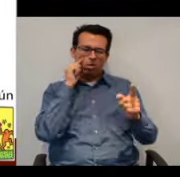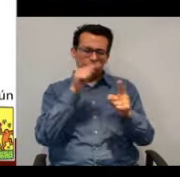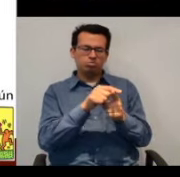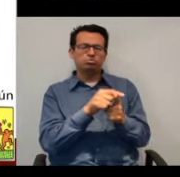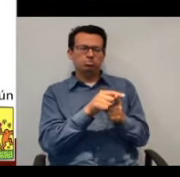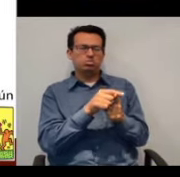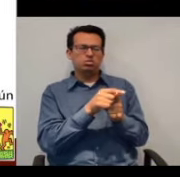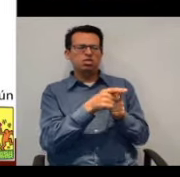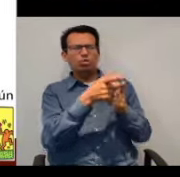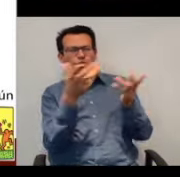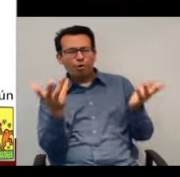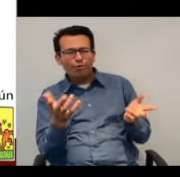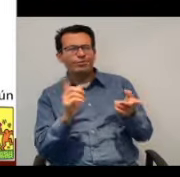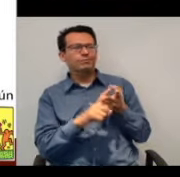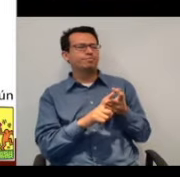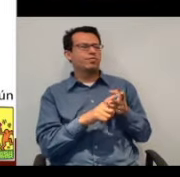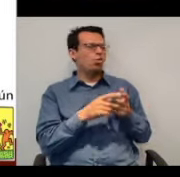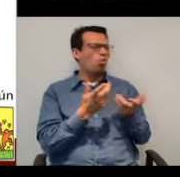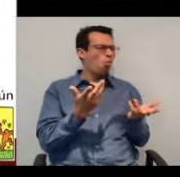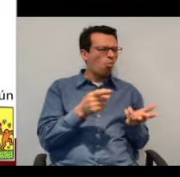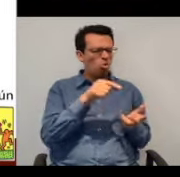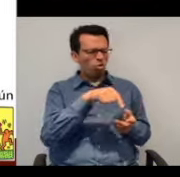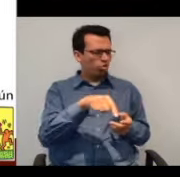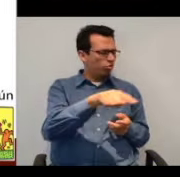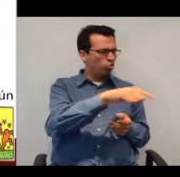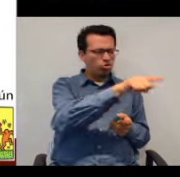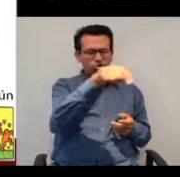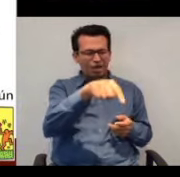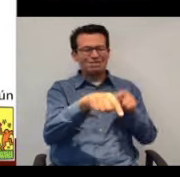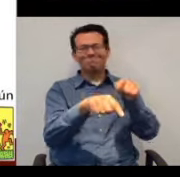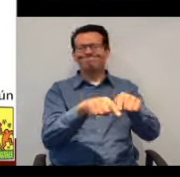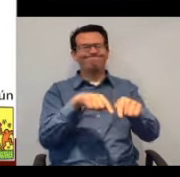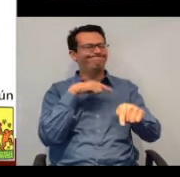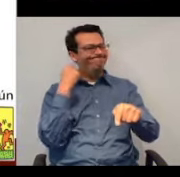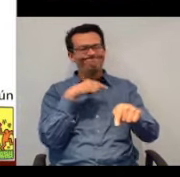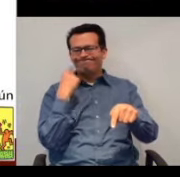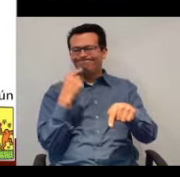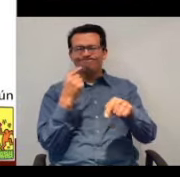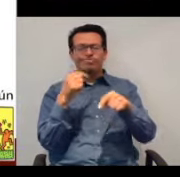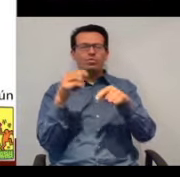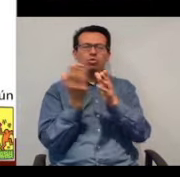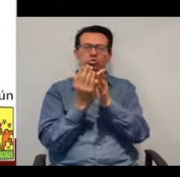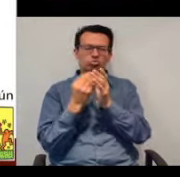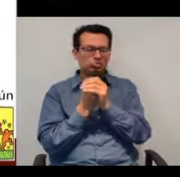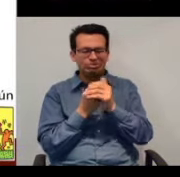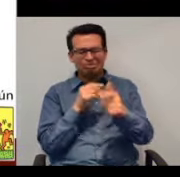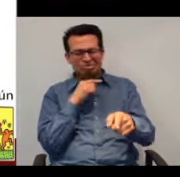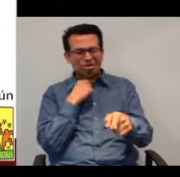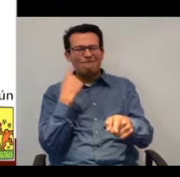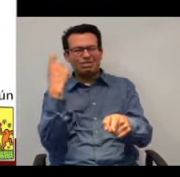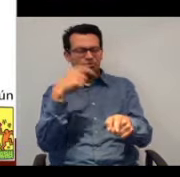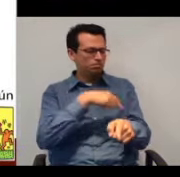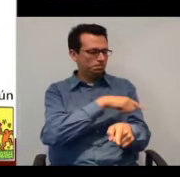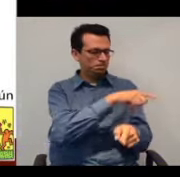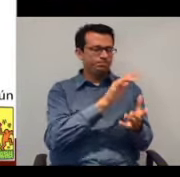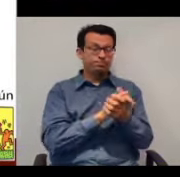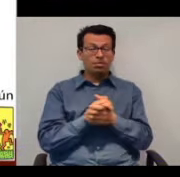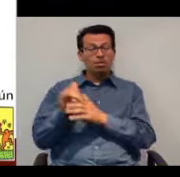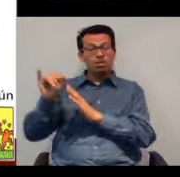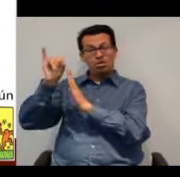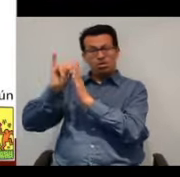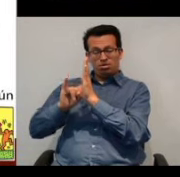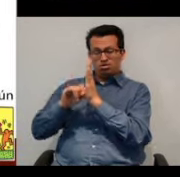dónde, en qué aspectos la educación inclusiva está fallando o dónde está haciendo falta. El índice tiene en este